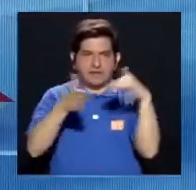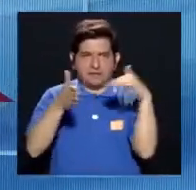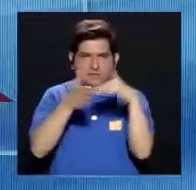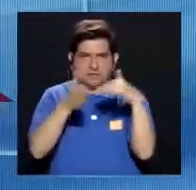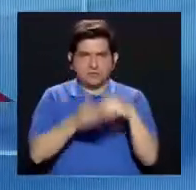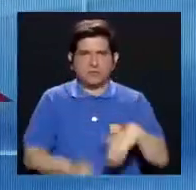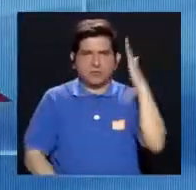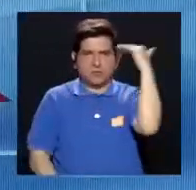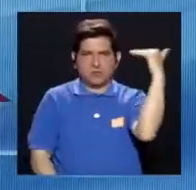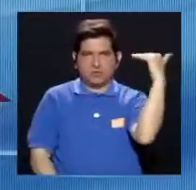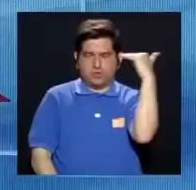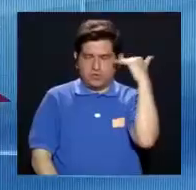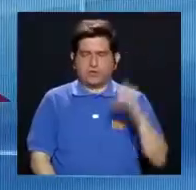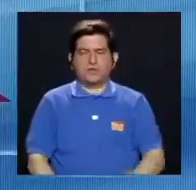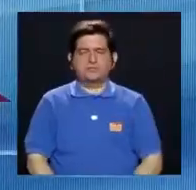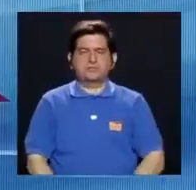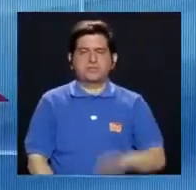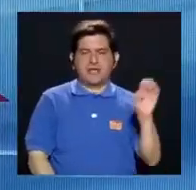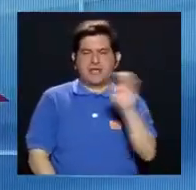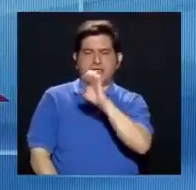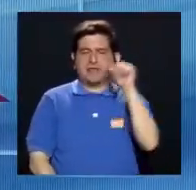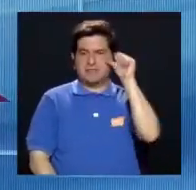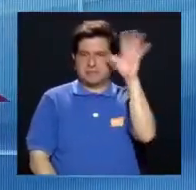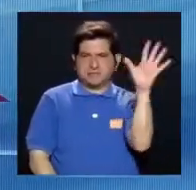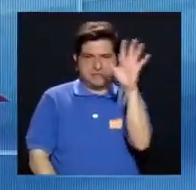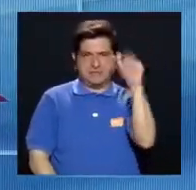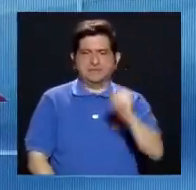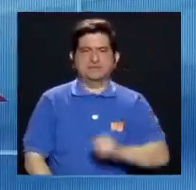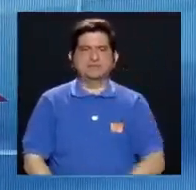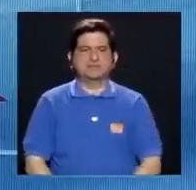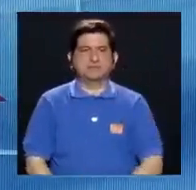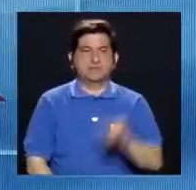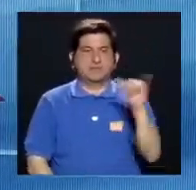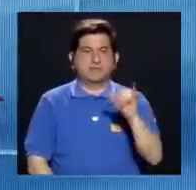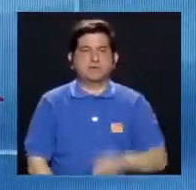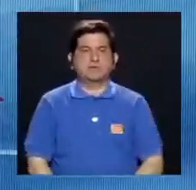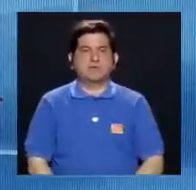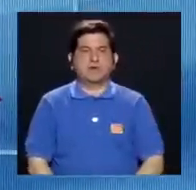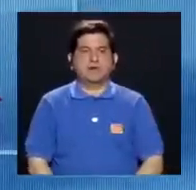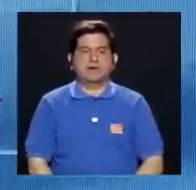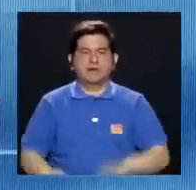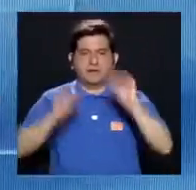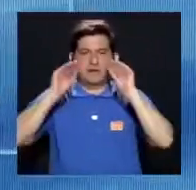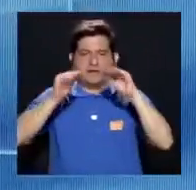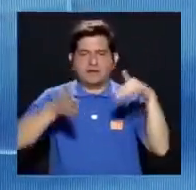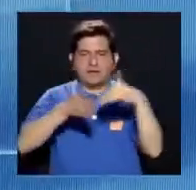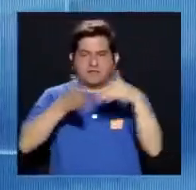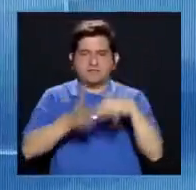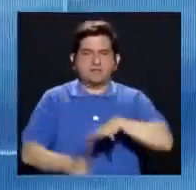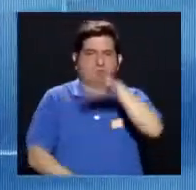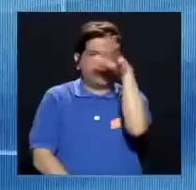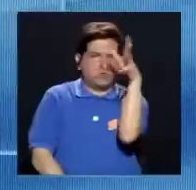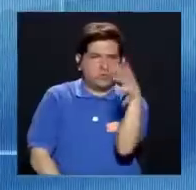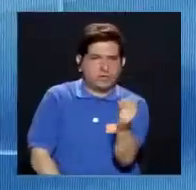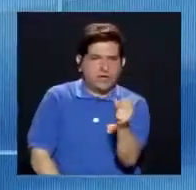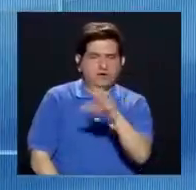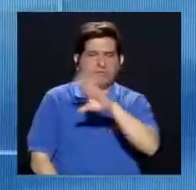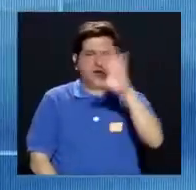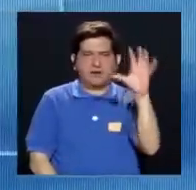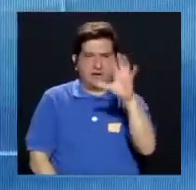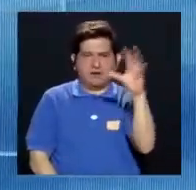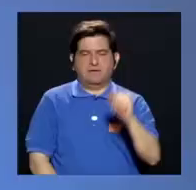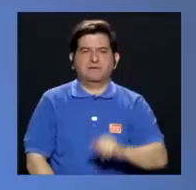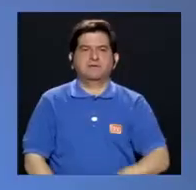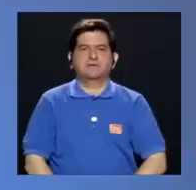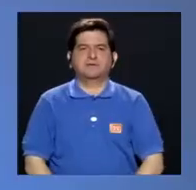Estudios de Corea y el Este Asiático, así como la Cátedra de Estudios de África y el